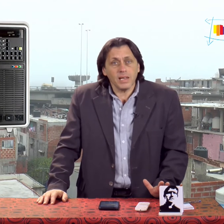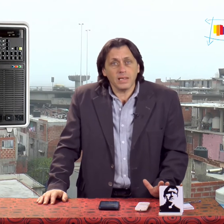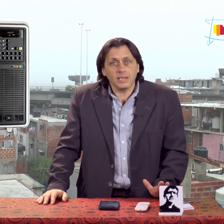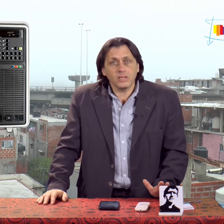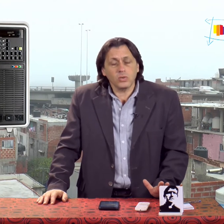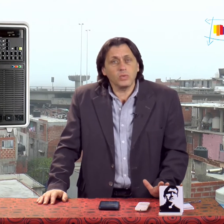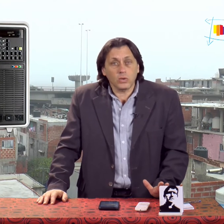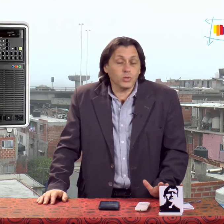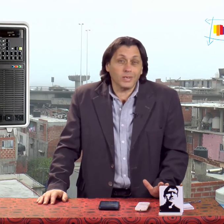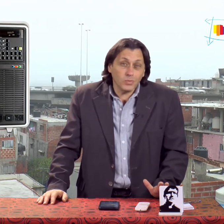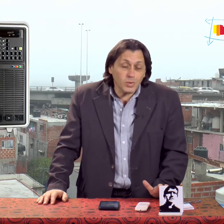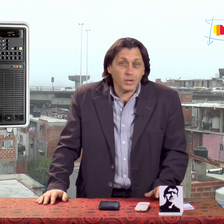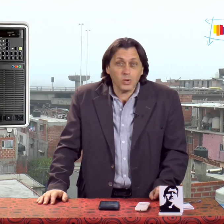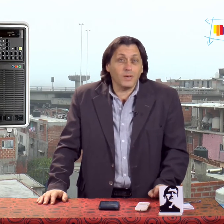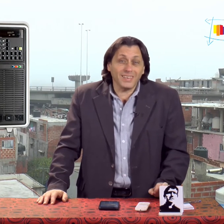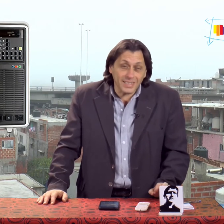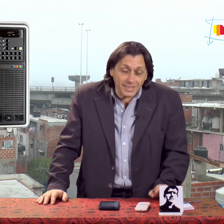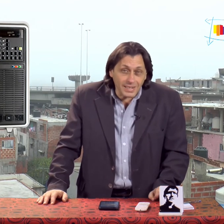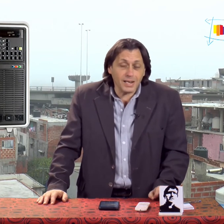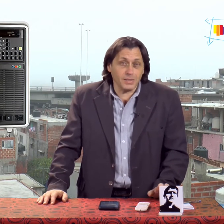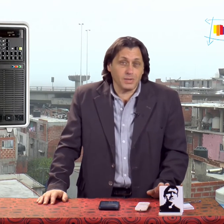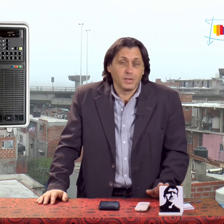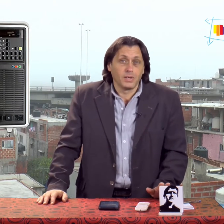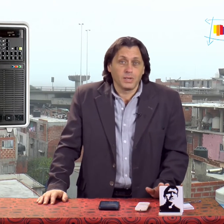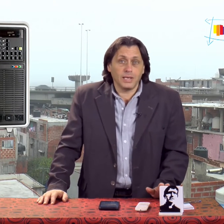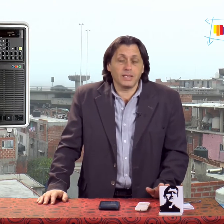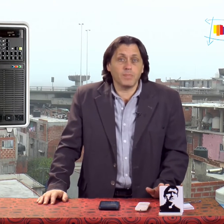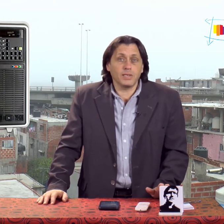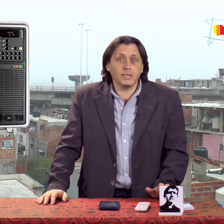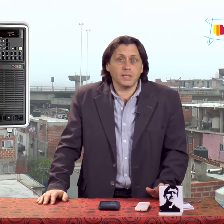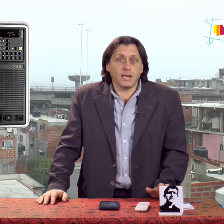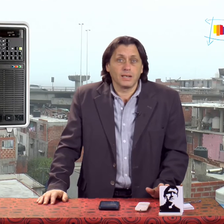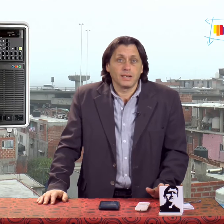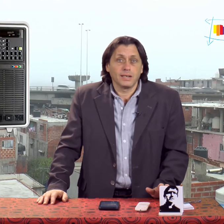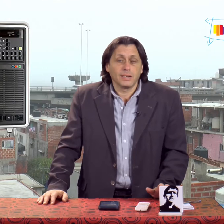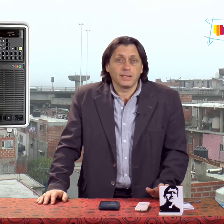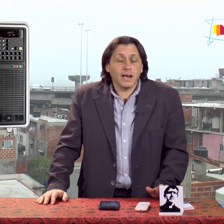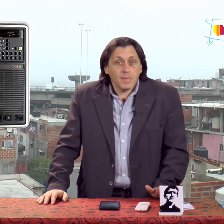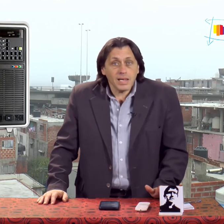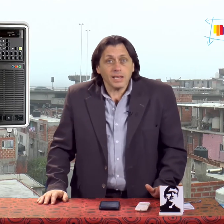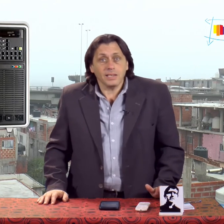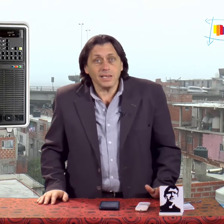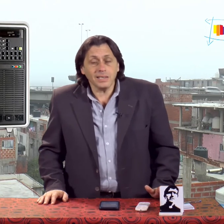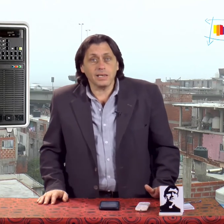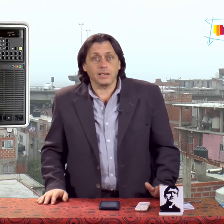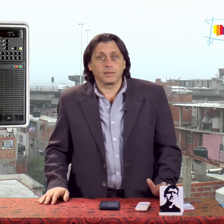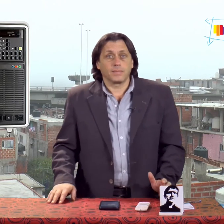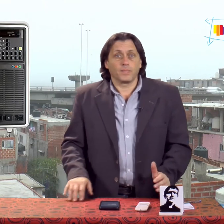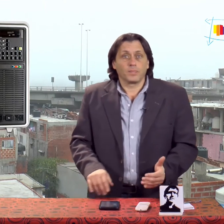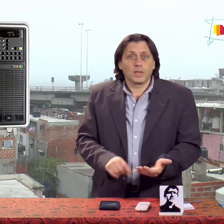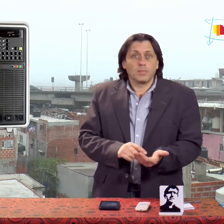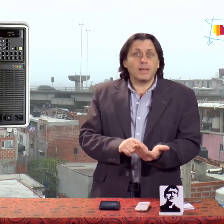¿Terminen de decir eso en un discurso del 9 de julio, en el bicentenario de la independencia? Y a la mañana siguiente,